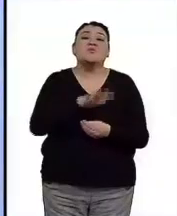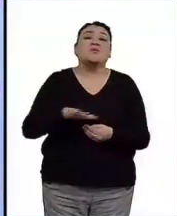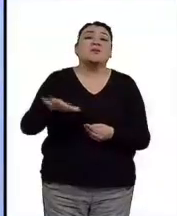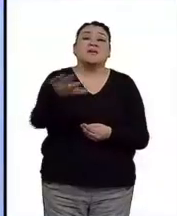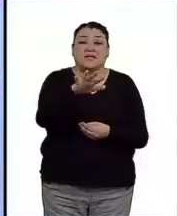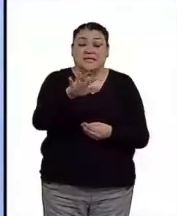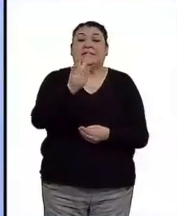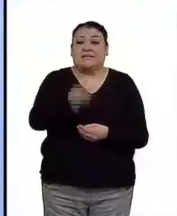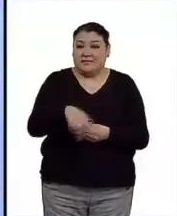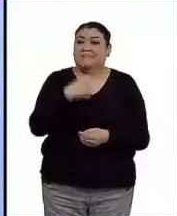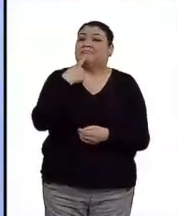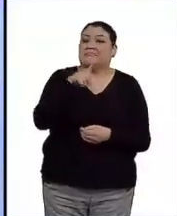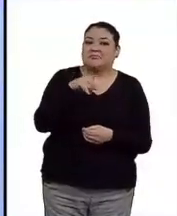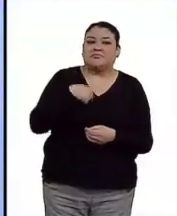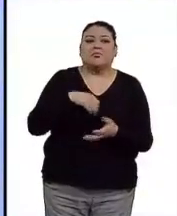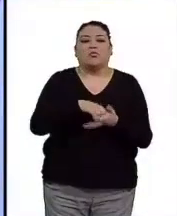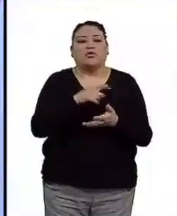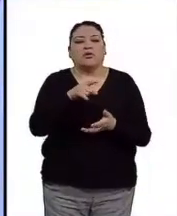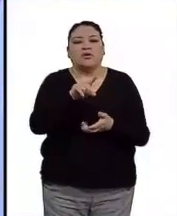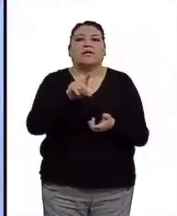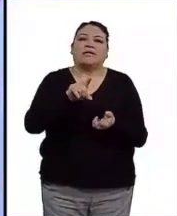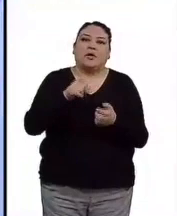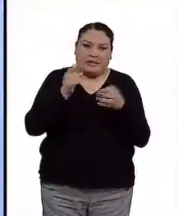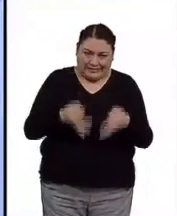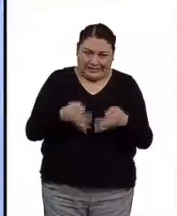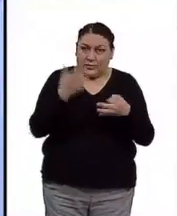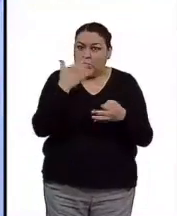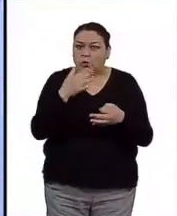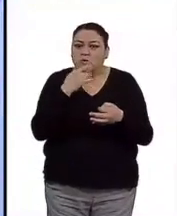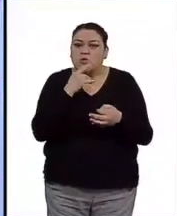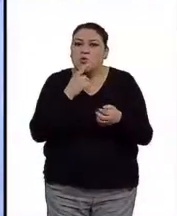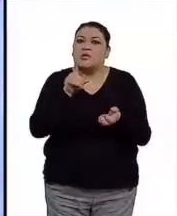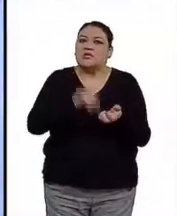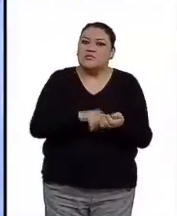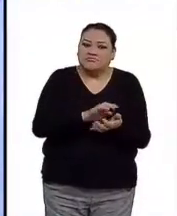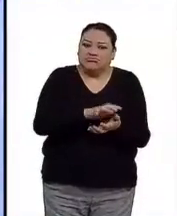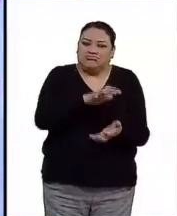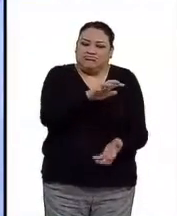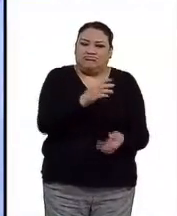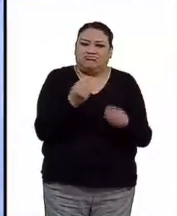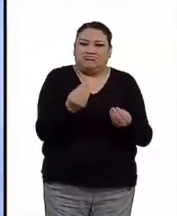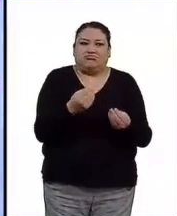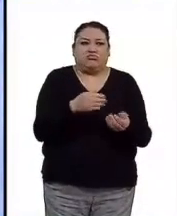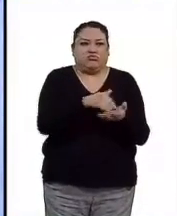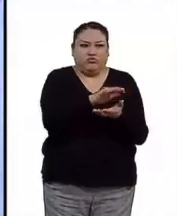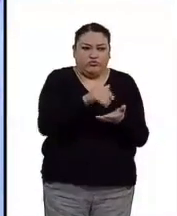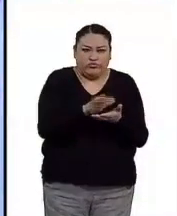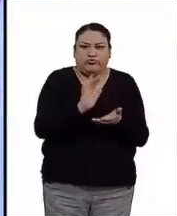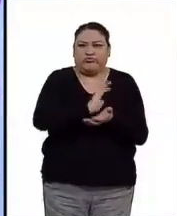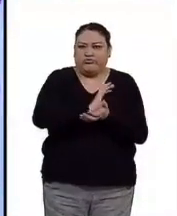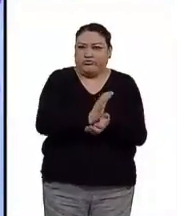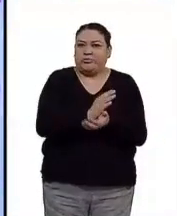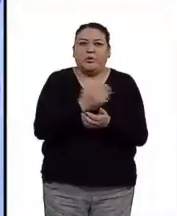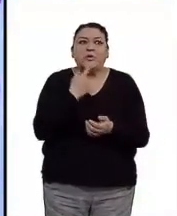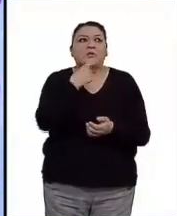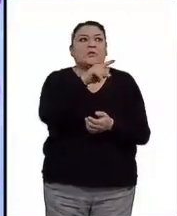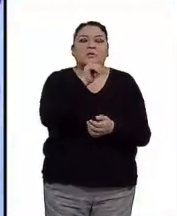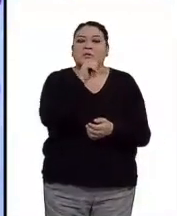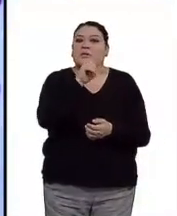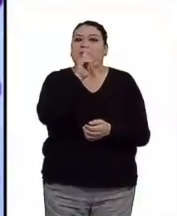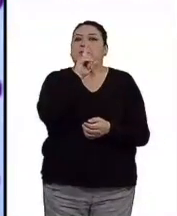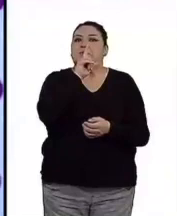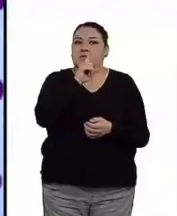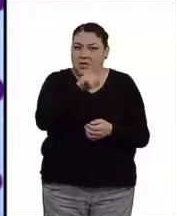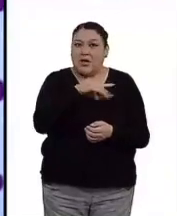Porque efectivamente tenemos una cifra negra, ¿no? De todo lo que no se denuncia, ¿no? De los actos de violencia o de discriminación que no se denuncian. Pero al